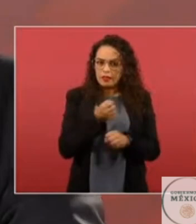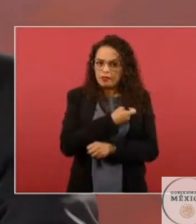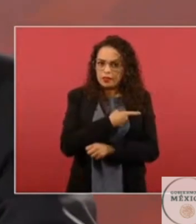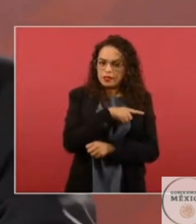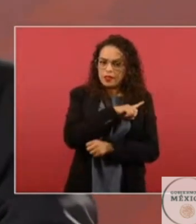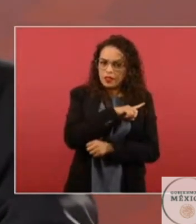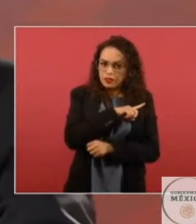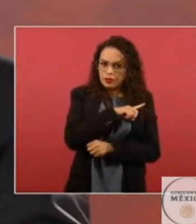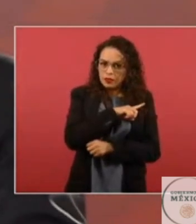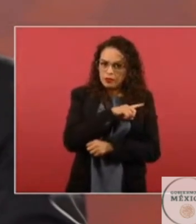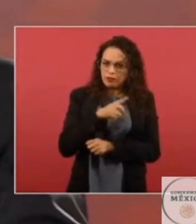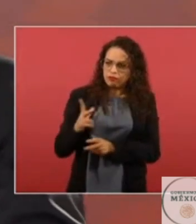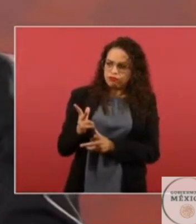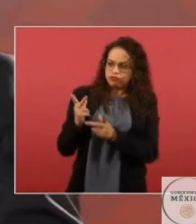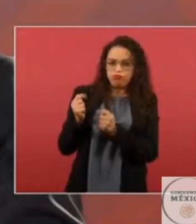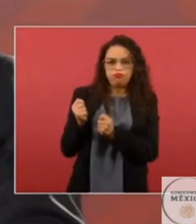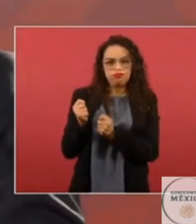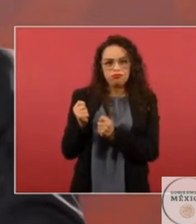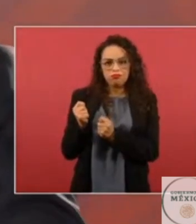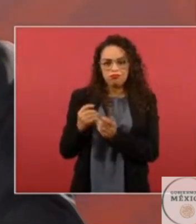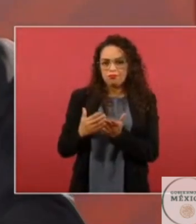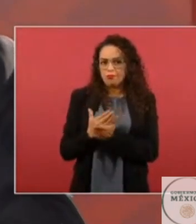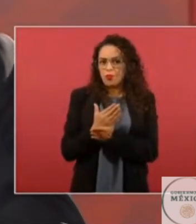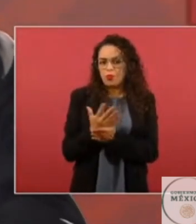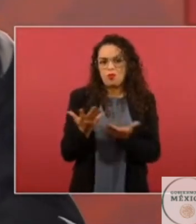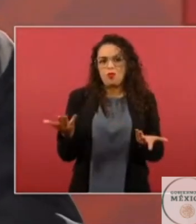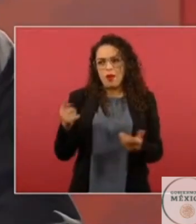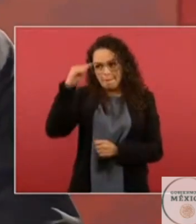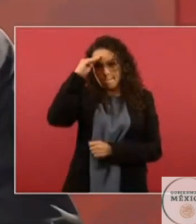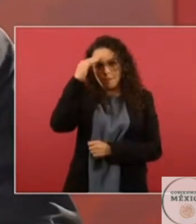el apostar a la privatización de la salud,